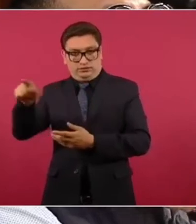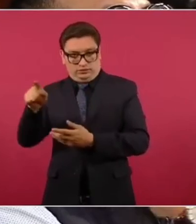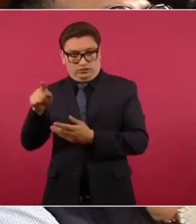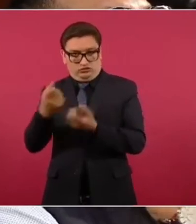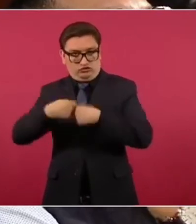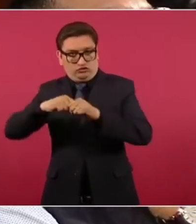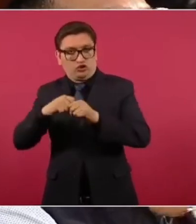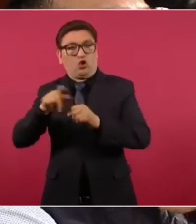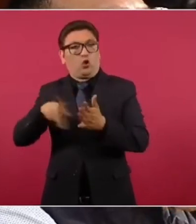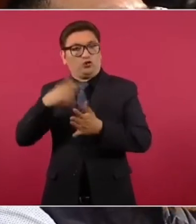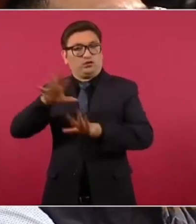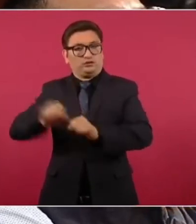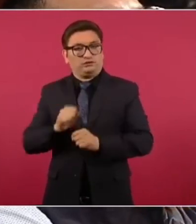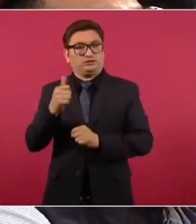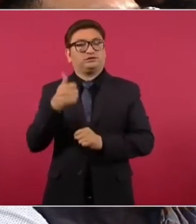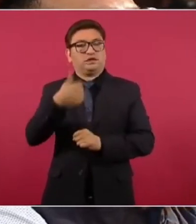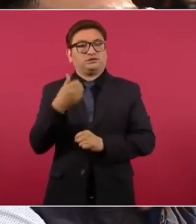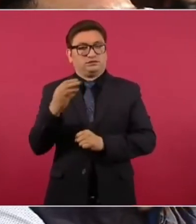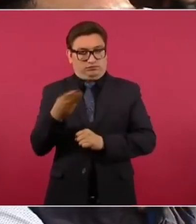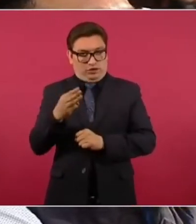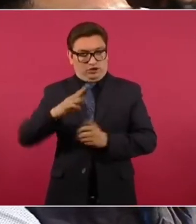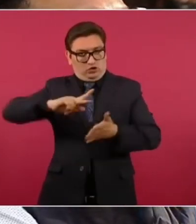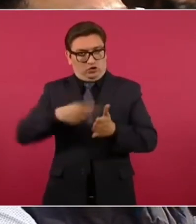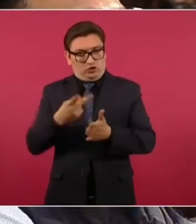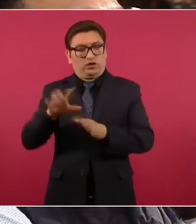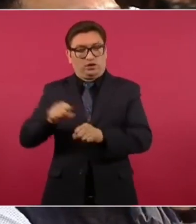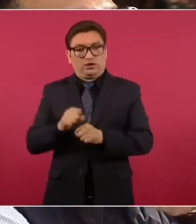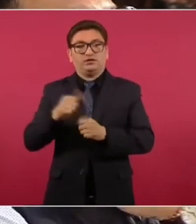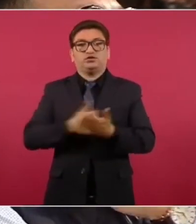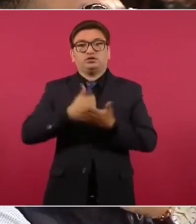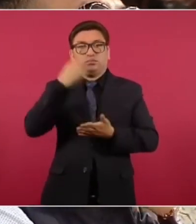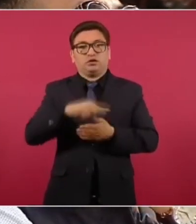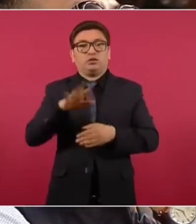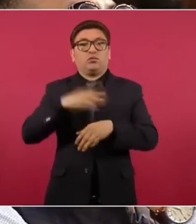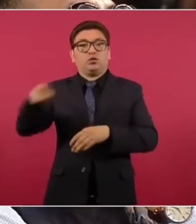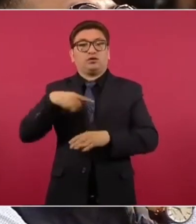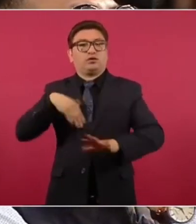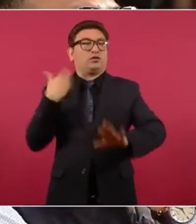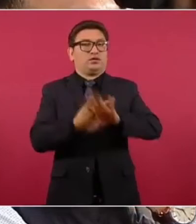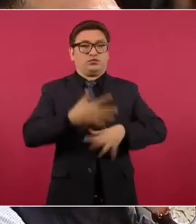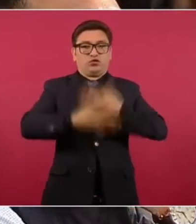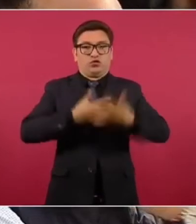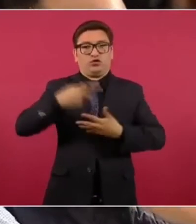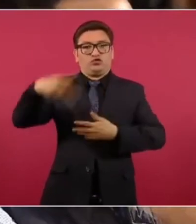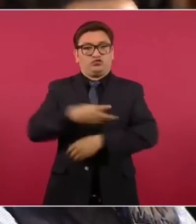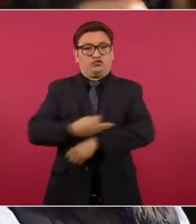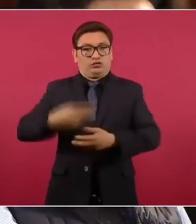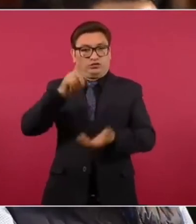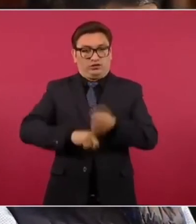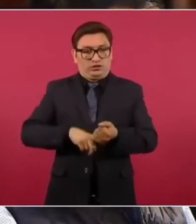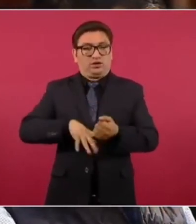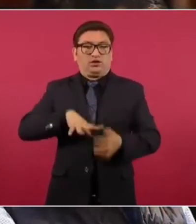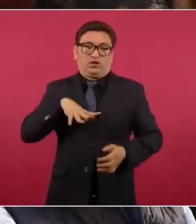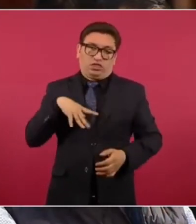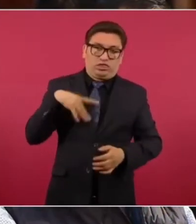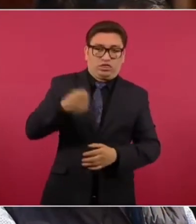fue detenido nuevamente el 6 de mayo de este año en la Ciudad de México acusado de violencia intrafamiliar y abuso sexual